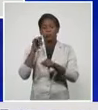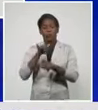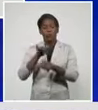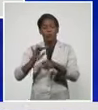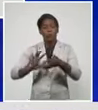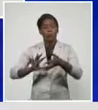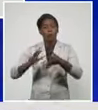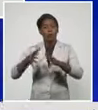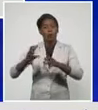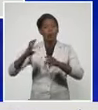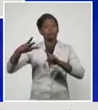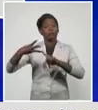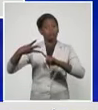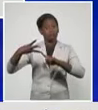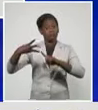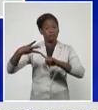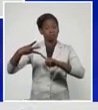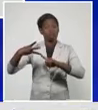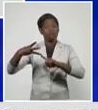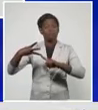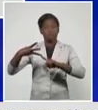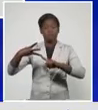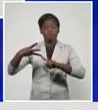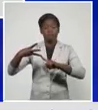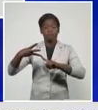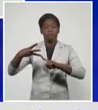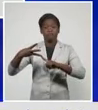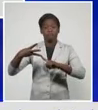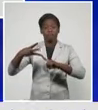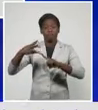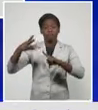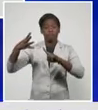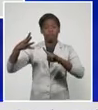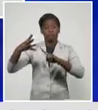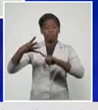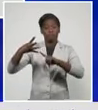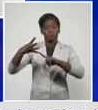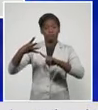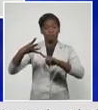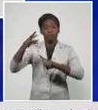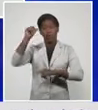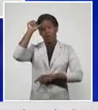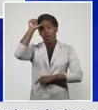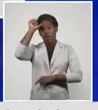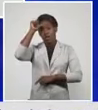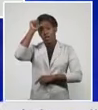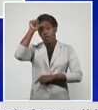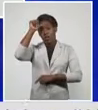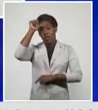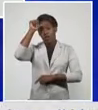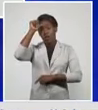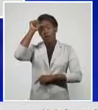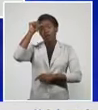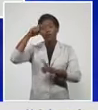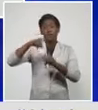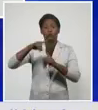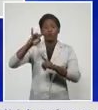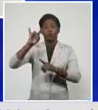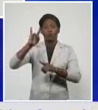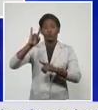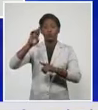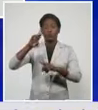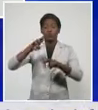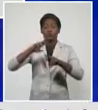momentos en el tercer lugar. Le sigue la India, Turquía, Polonia,